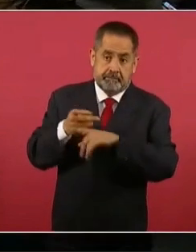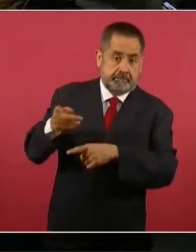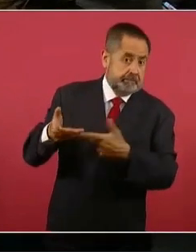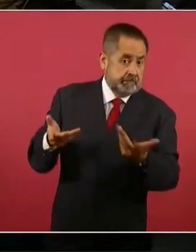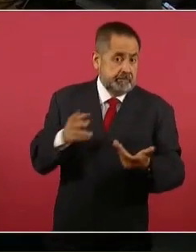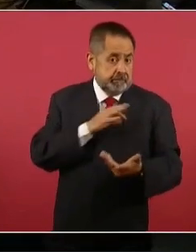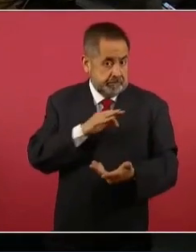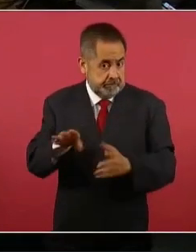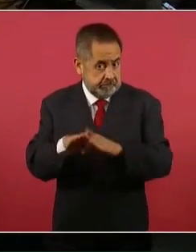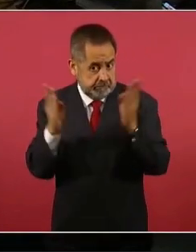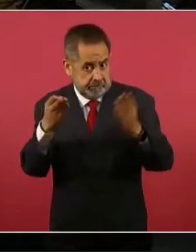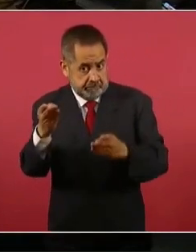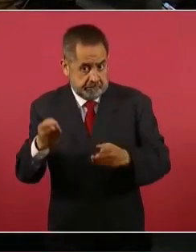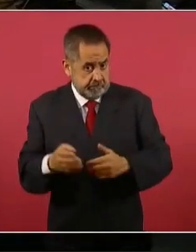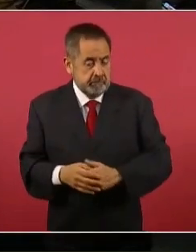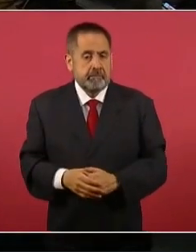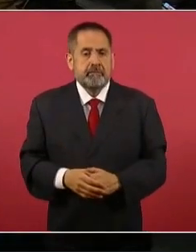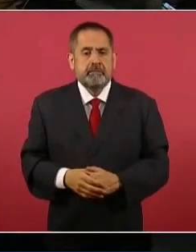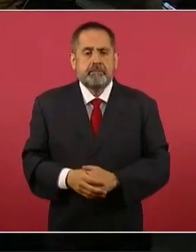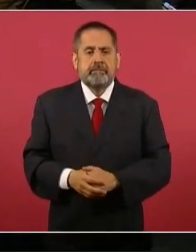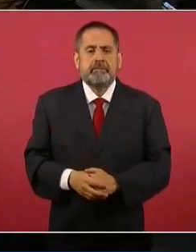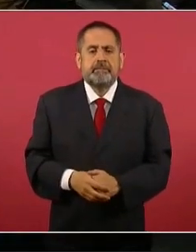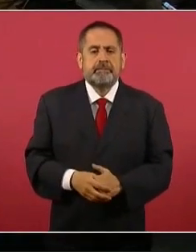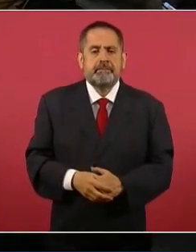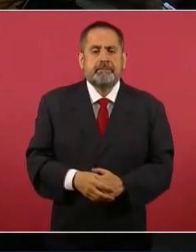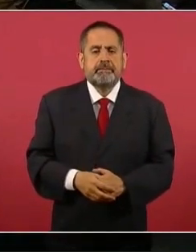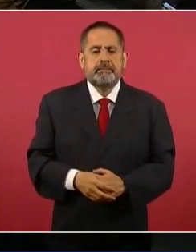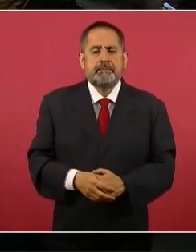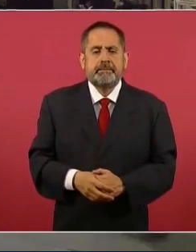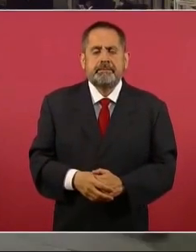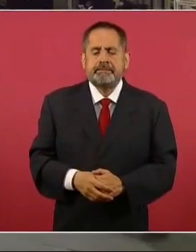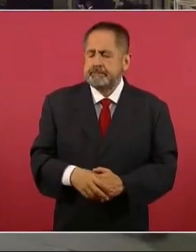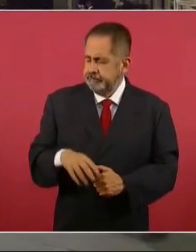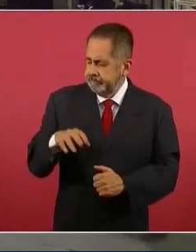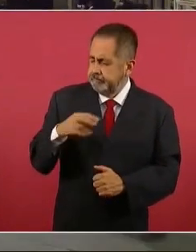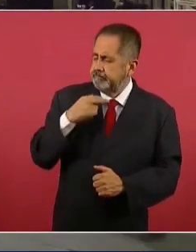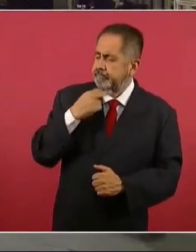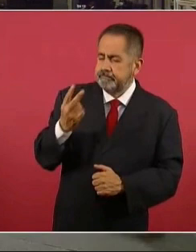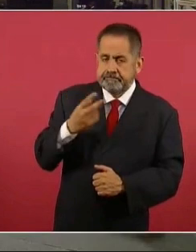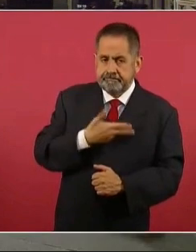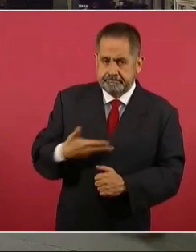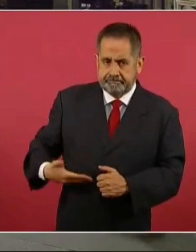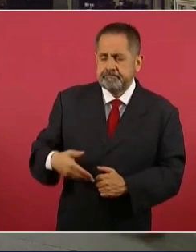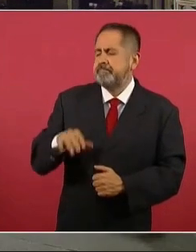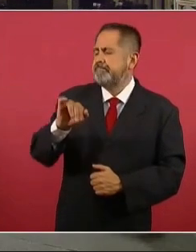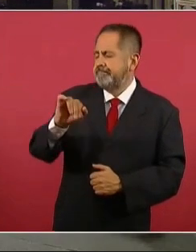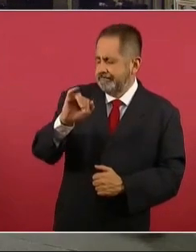momento. Sí, ya se creó la Comisión de la Verdad para